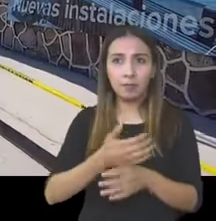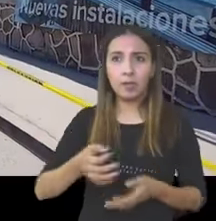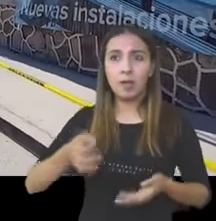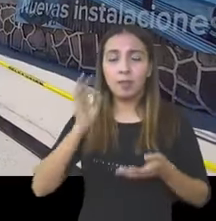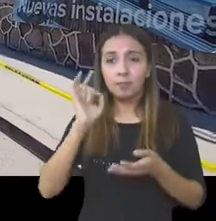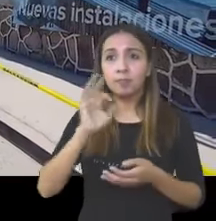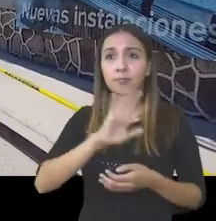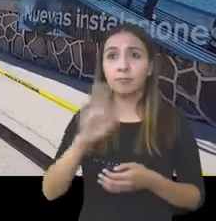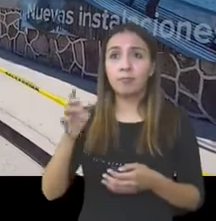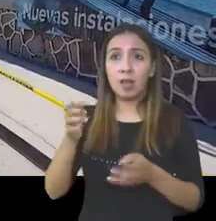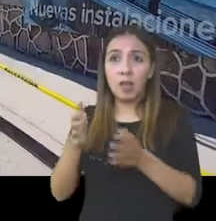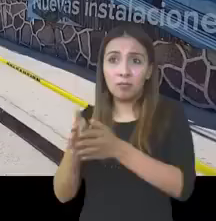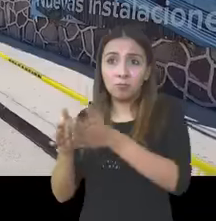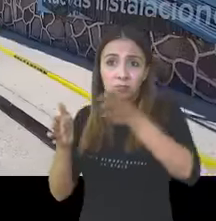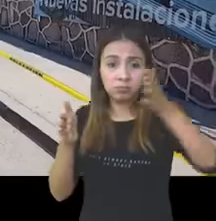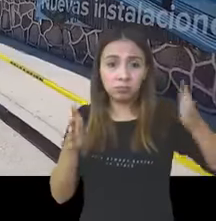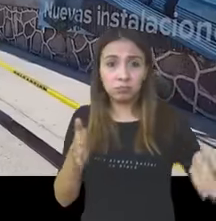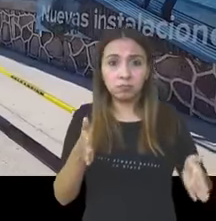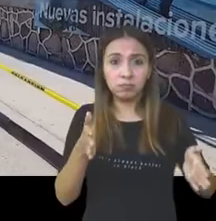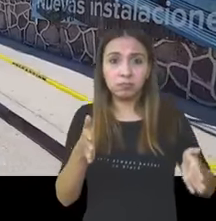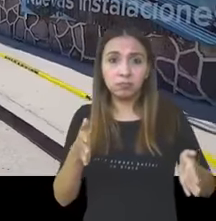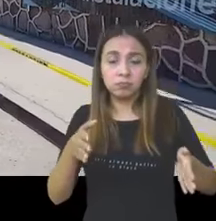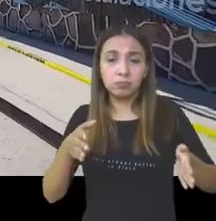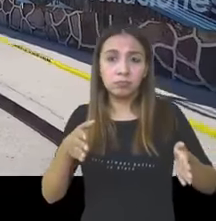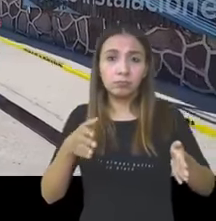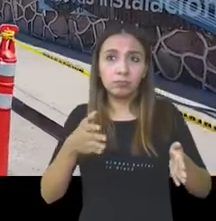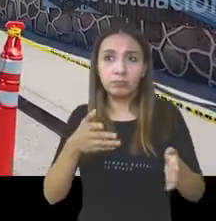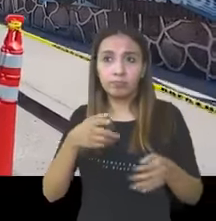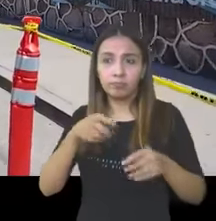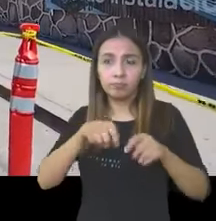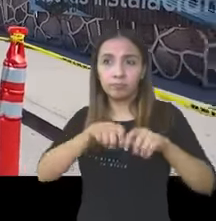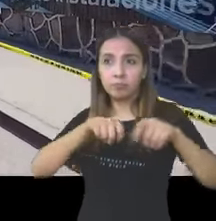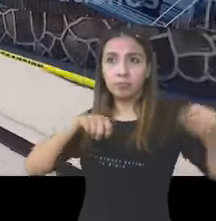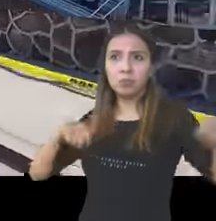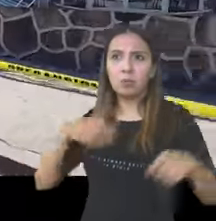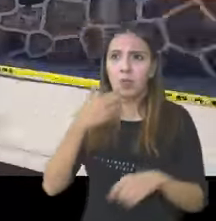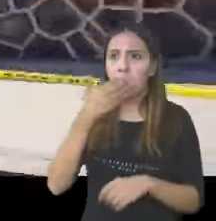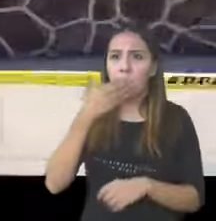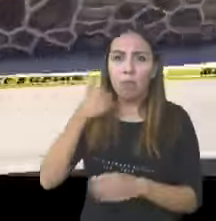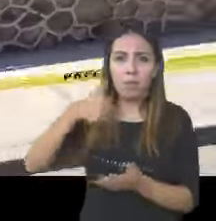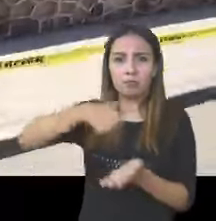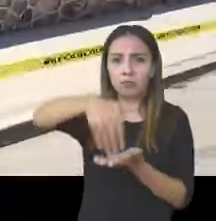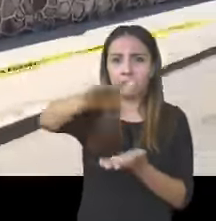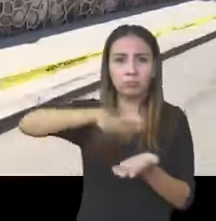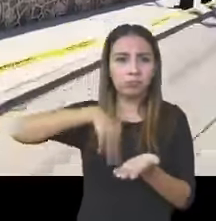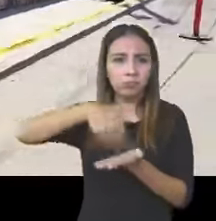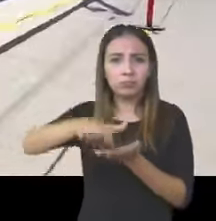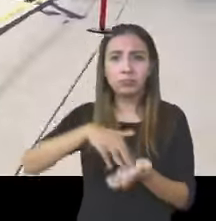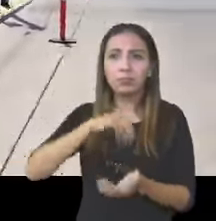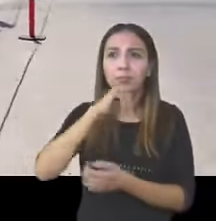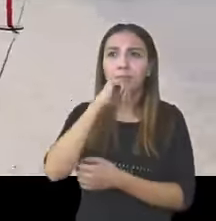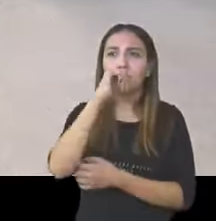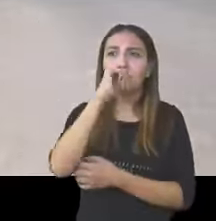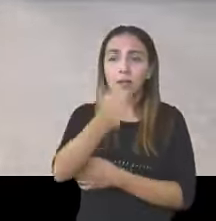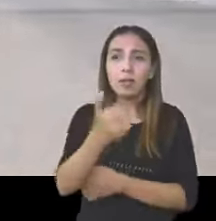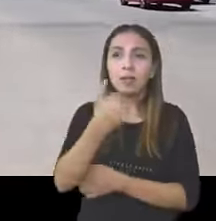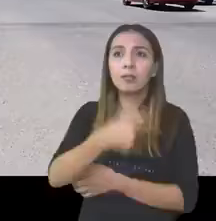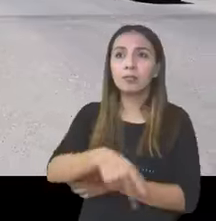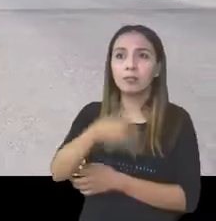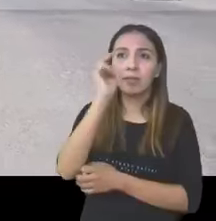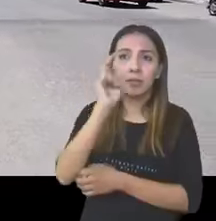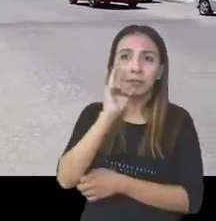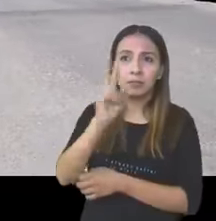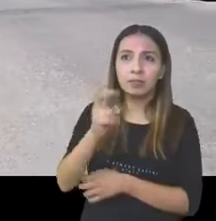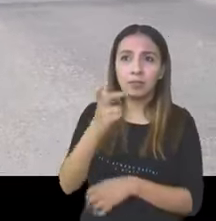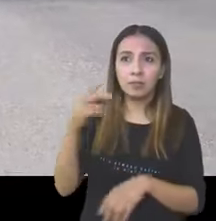parte de estacionamiento de la vía pública. No está pintado, pero ponen esta parte que está aquí y